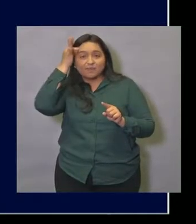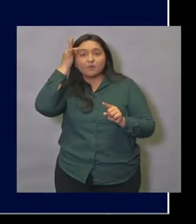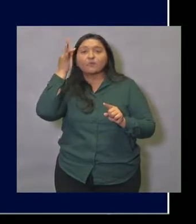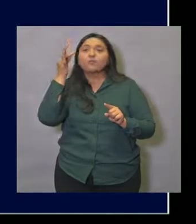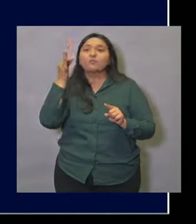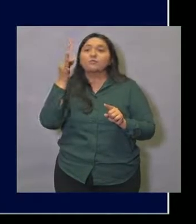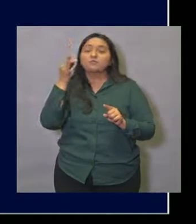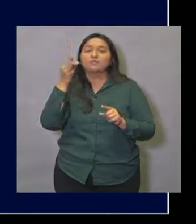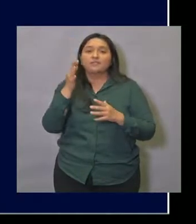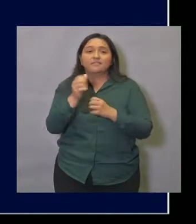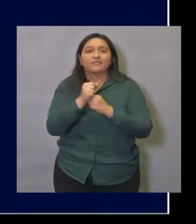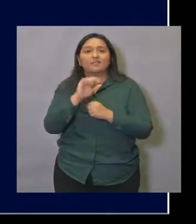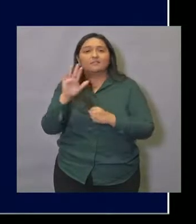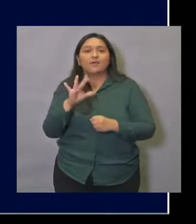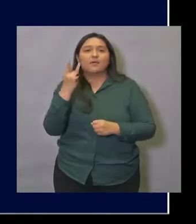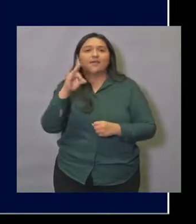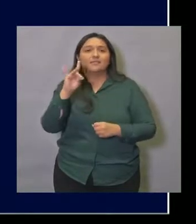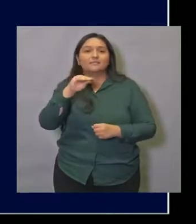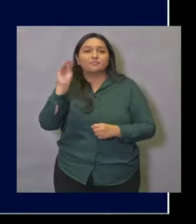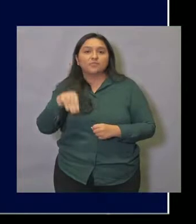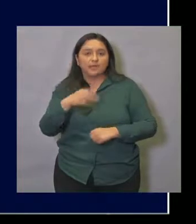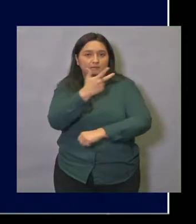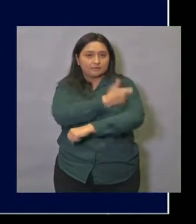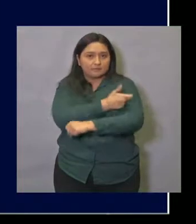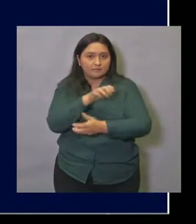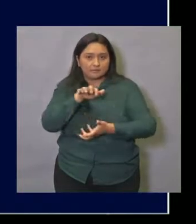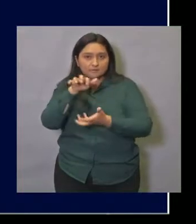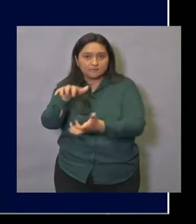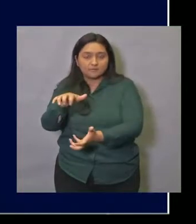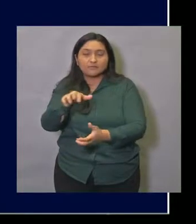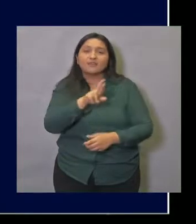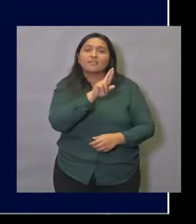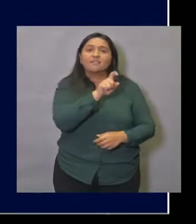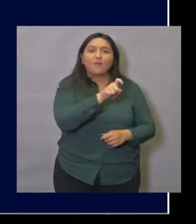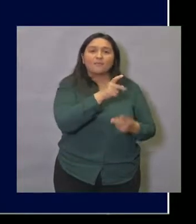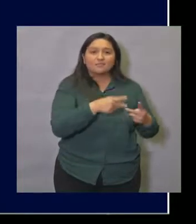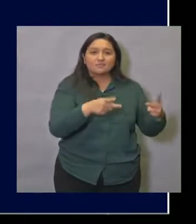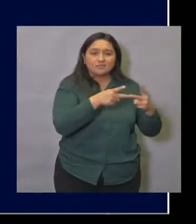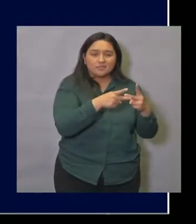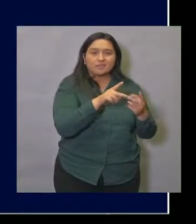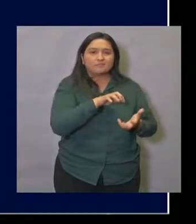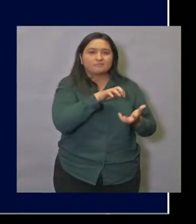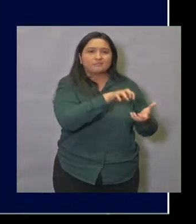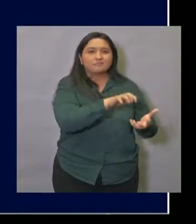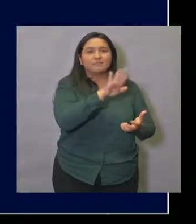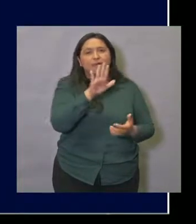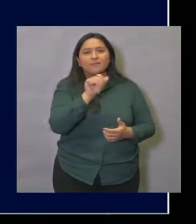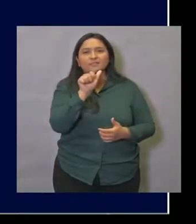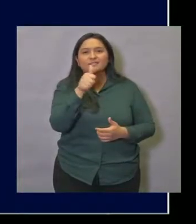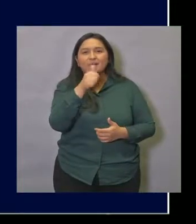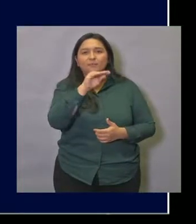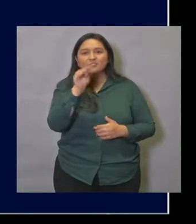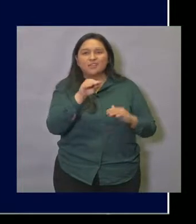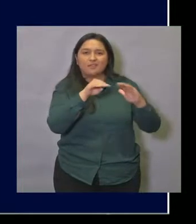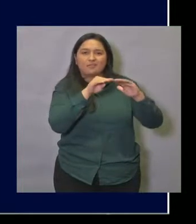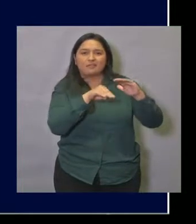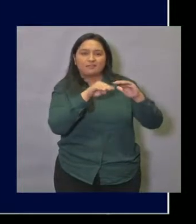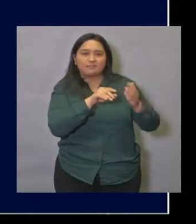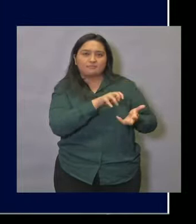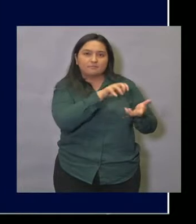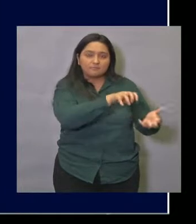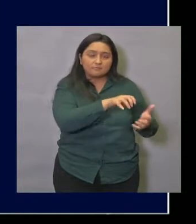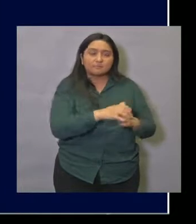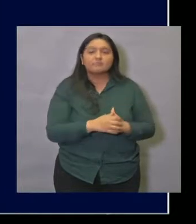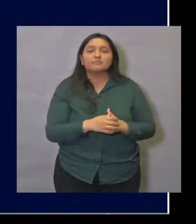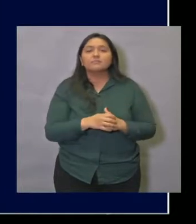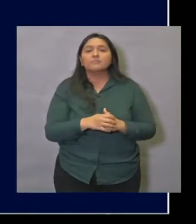el 18% de las dosis y las farmacias han recibido poco más del 10% de las dosis. En todos los sectores